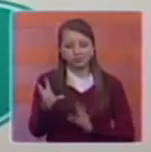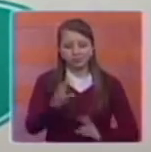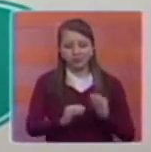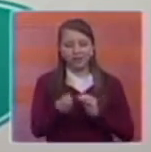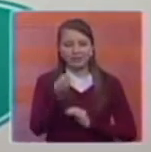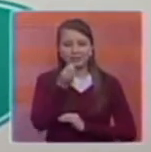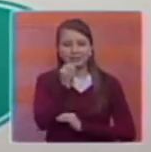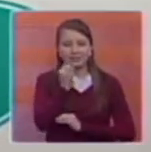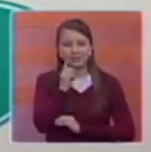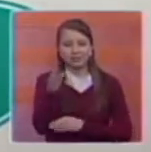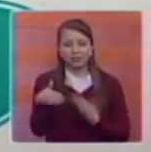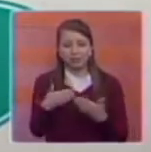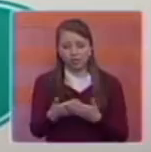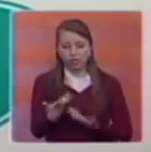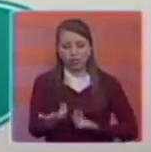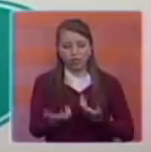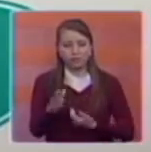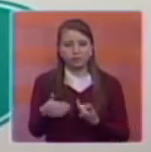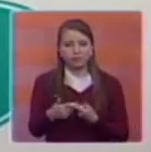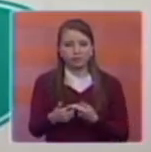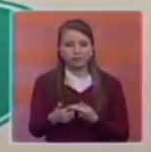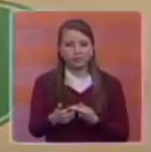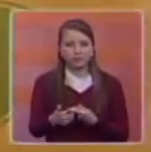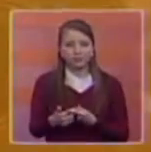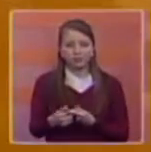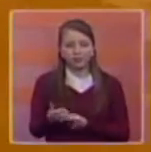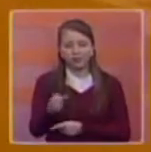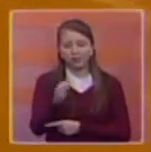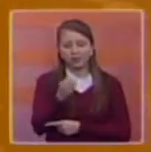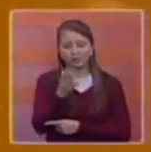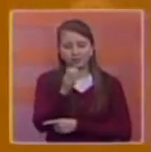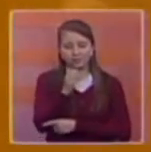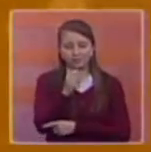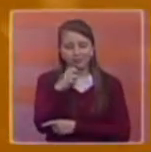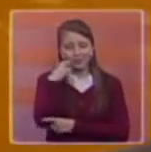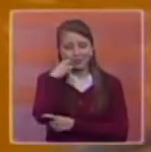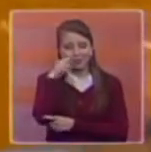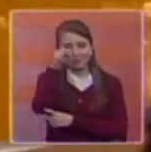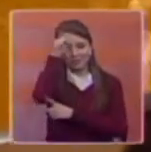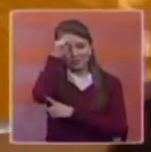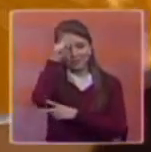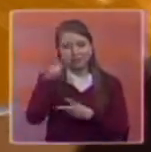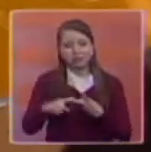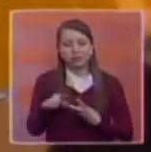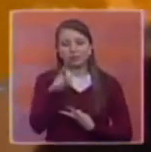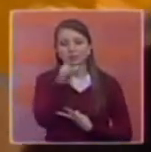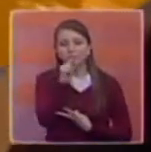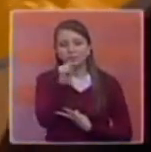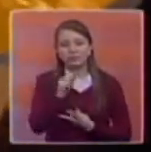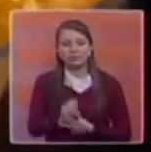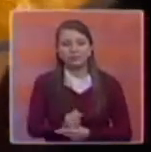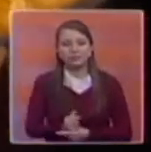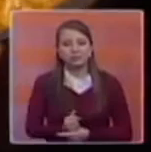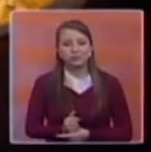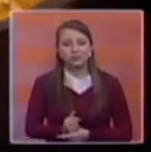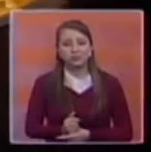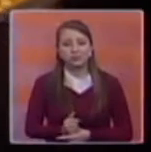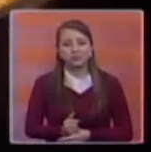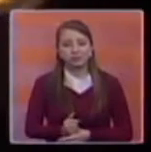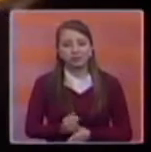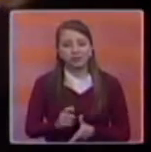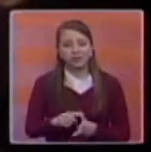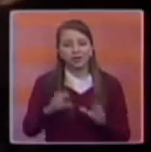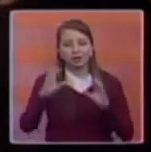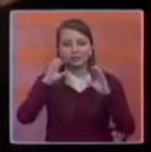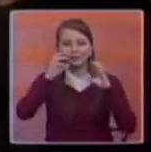sabores, ya que todo está cocinado. Tengo cocinado la carne de cerdo, tengo cocinado el pollo, tengo cocinado el